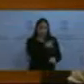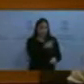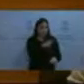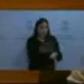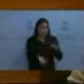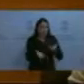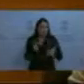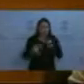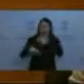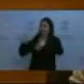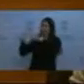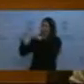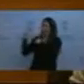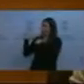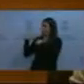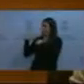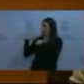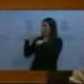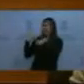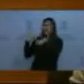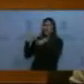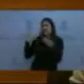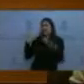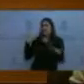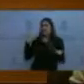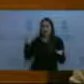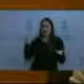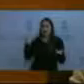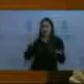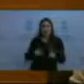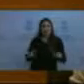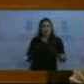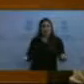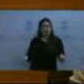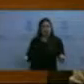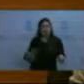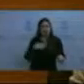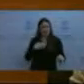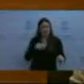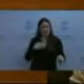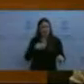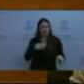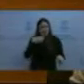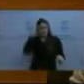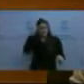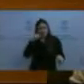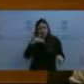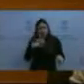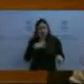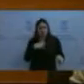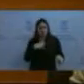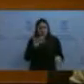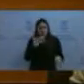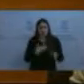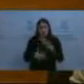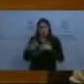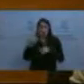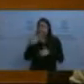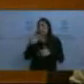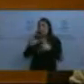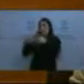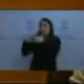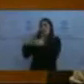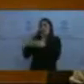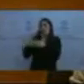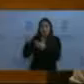No se quede pasmada mirándolo. No puede seguir así. Fíjese, Al mirar por el retrovisor de algunos coches en Estados Unidos,